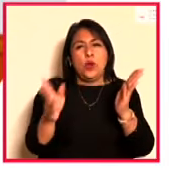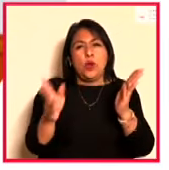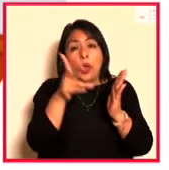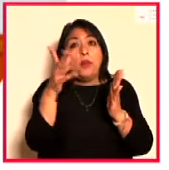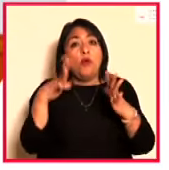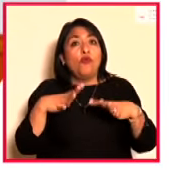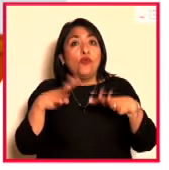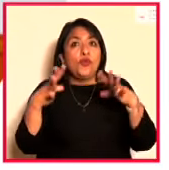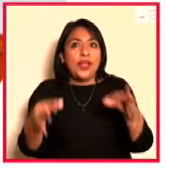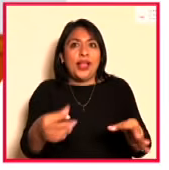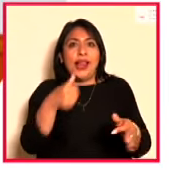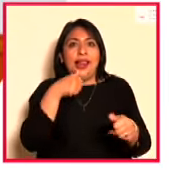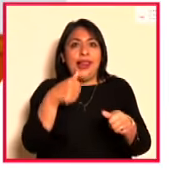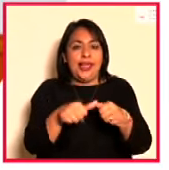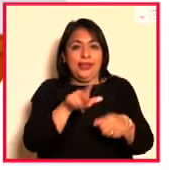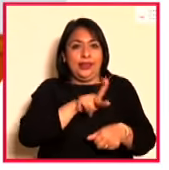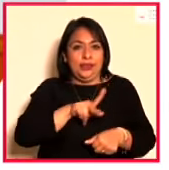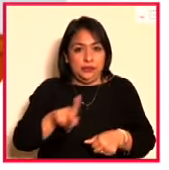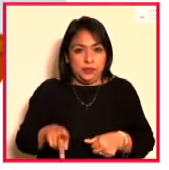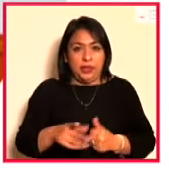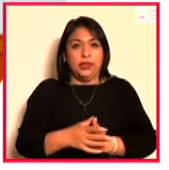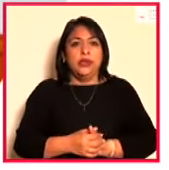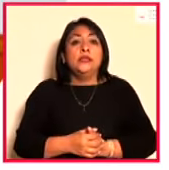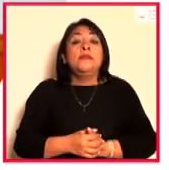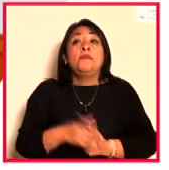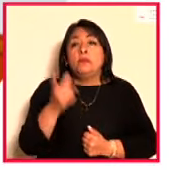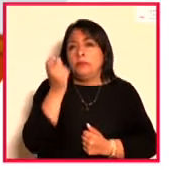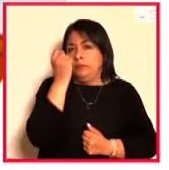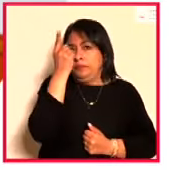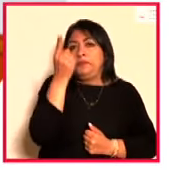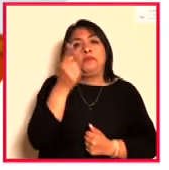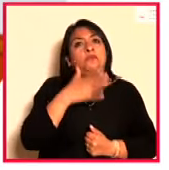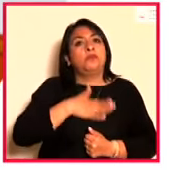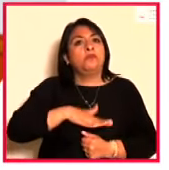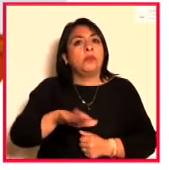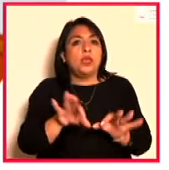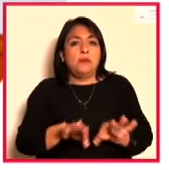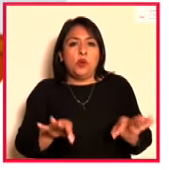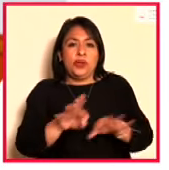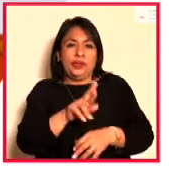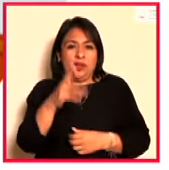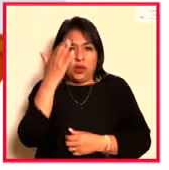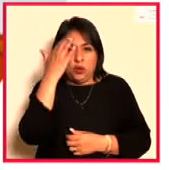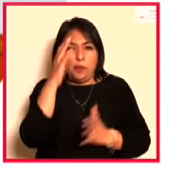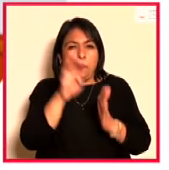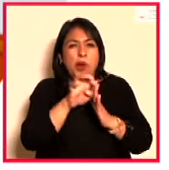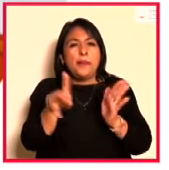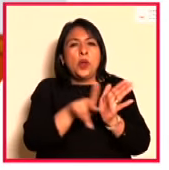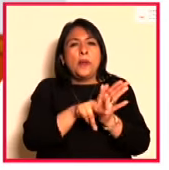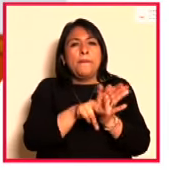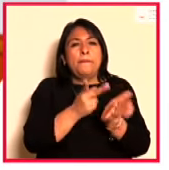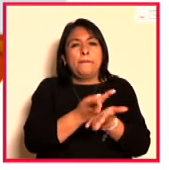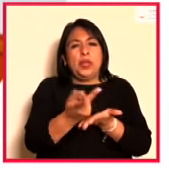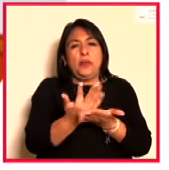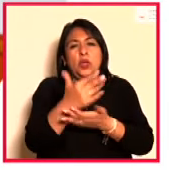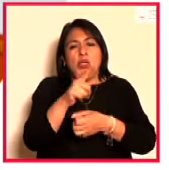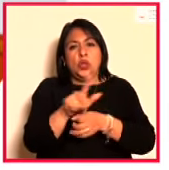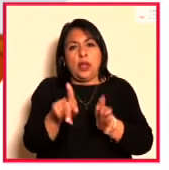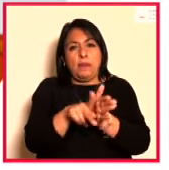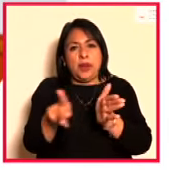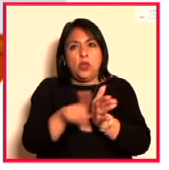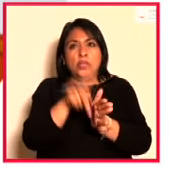Las Letras Patrias. Su obra le hizo merecedor de importantes reconocimientos como el Premio Nacional de Periodismo